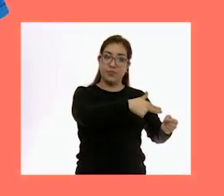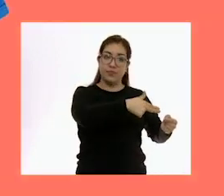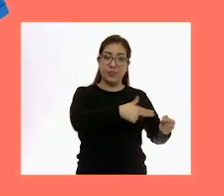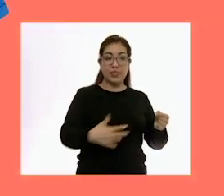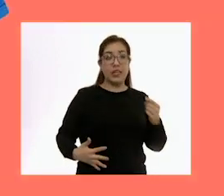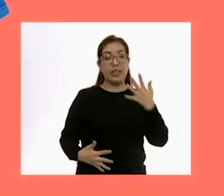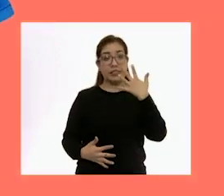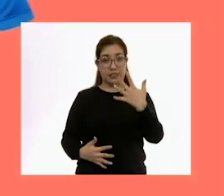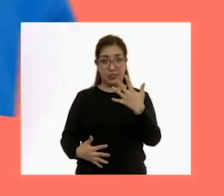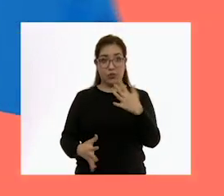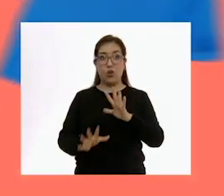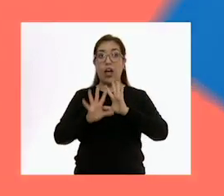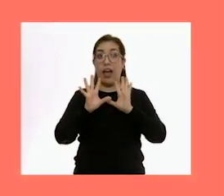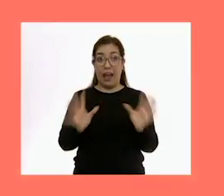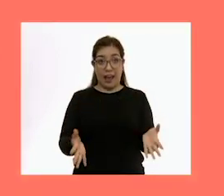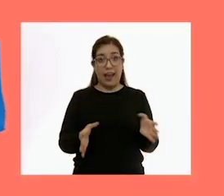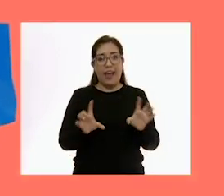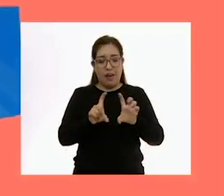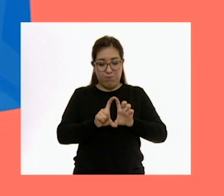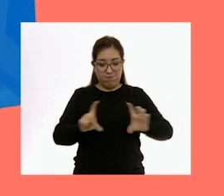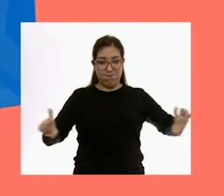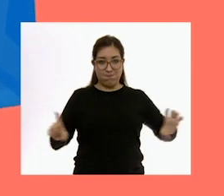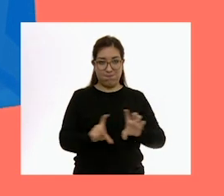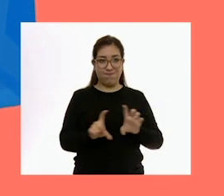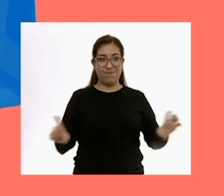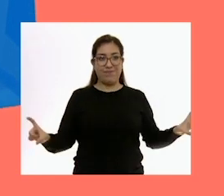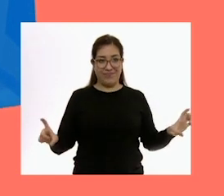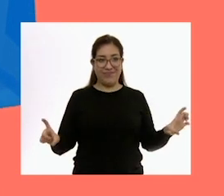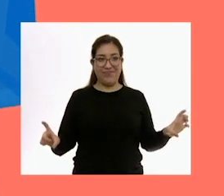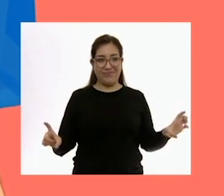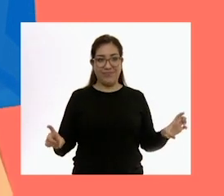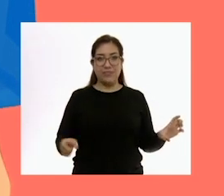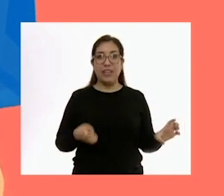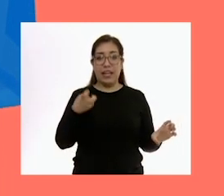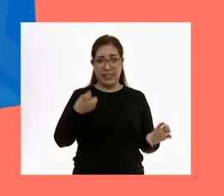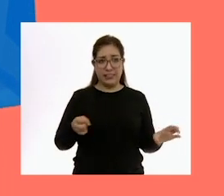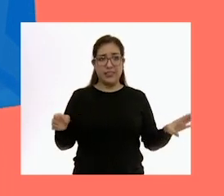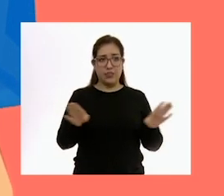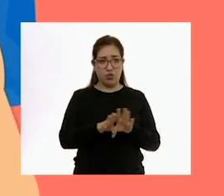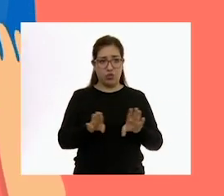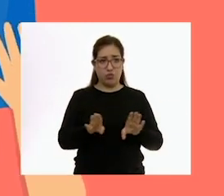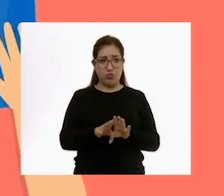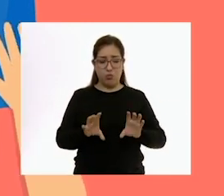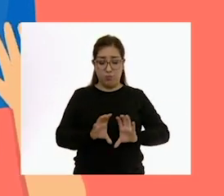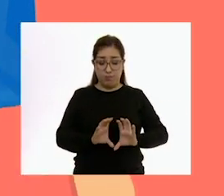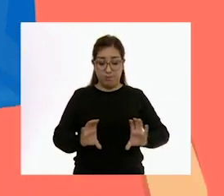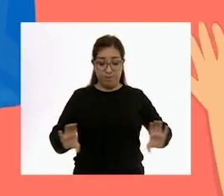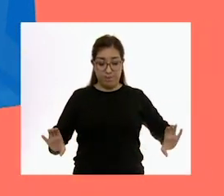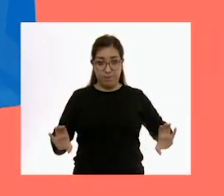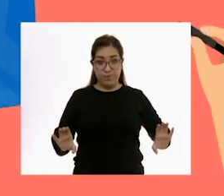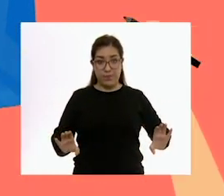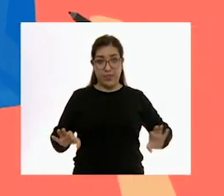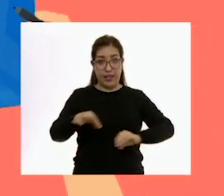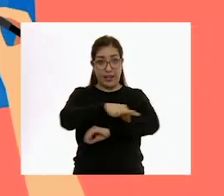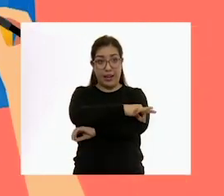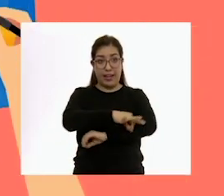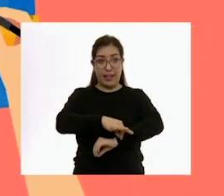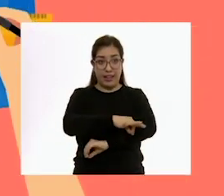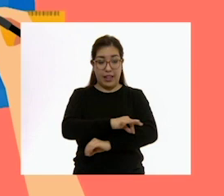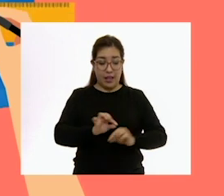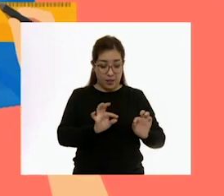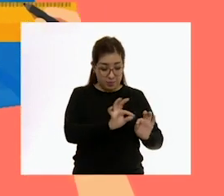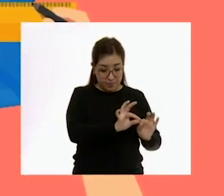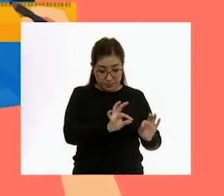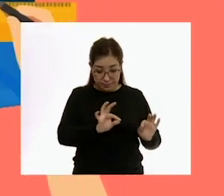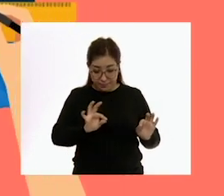Cinco Ahora tenemos un pequeño pedazo de playera Estira a lo ancho Y con ayuda de la regla Mide y